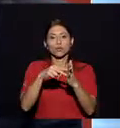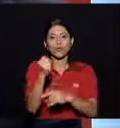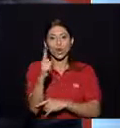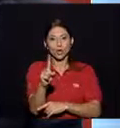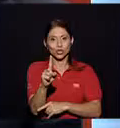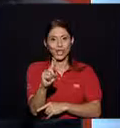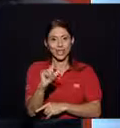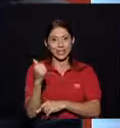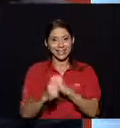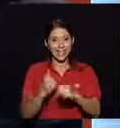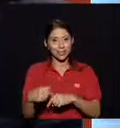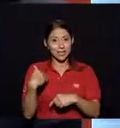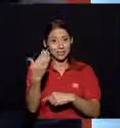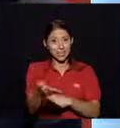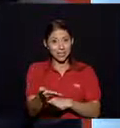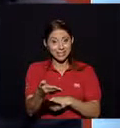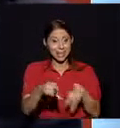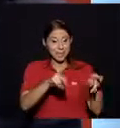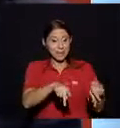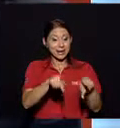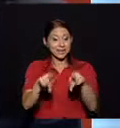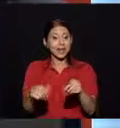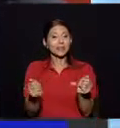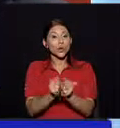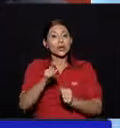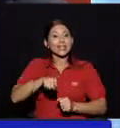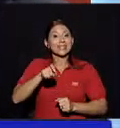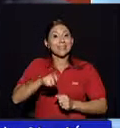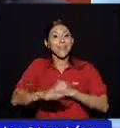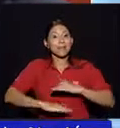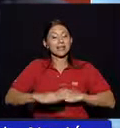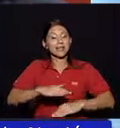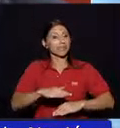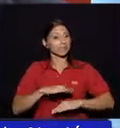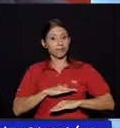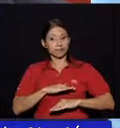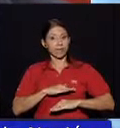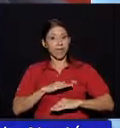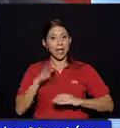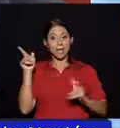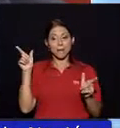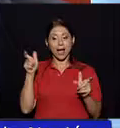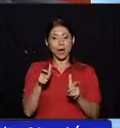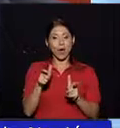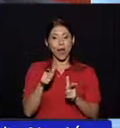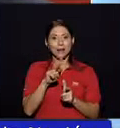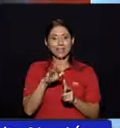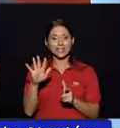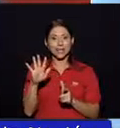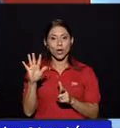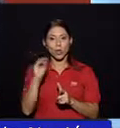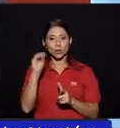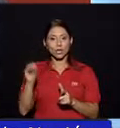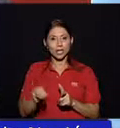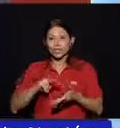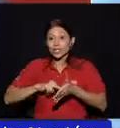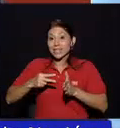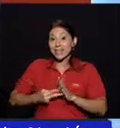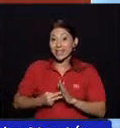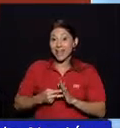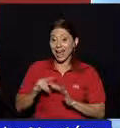2011, las personas con alguna necesidad básica insatisfecha bajó al 25%. Eso significa que en una